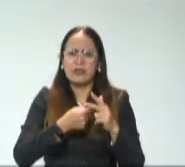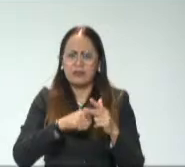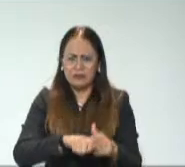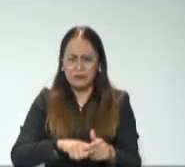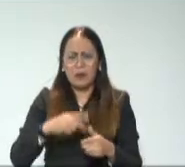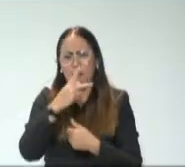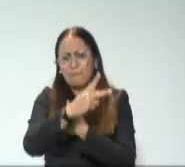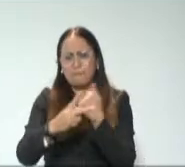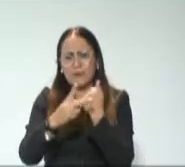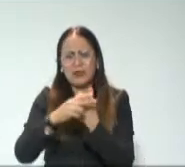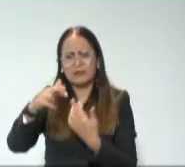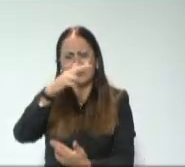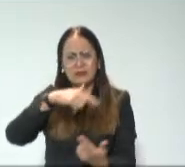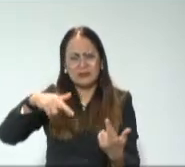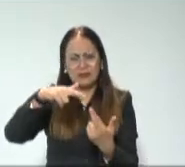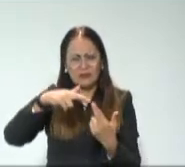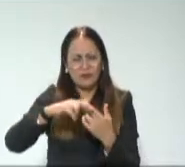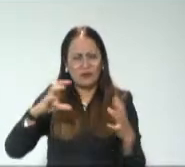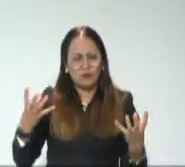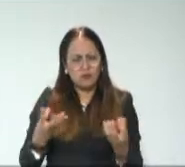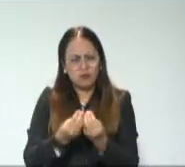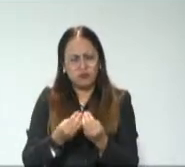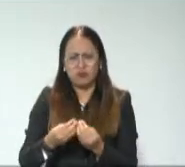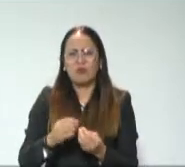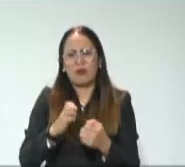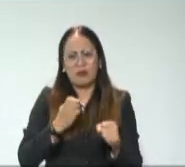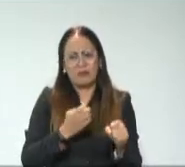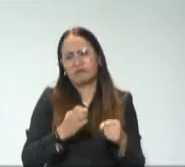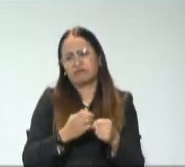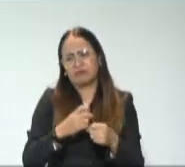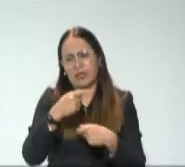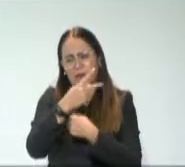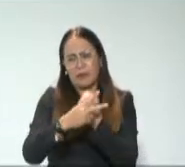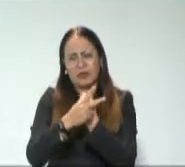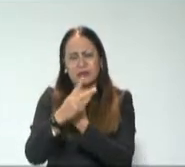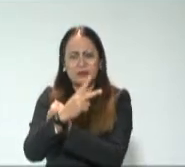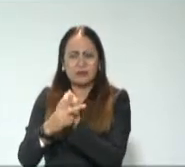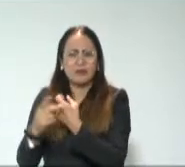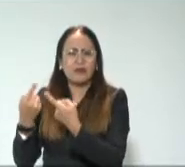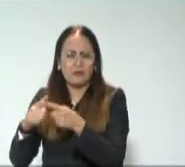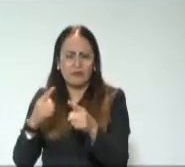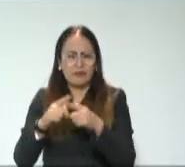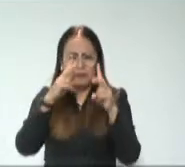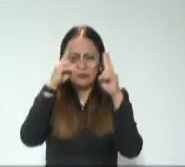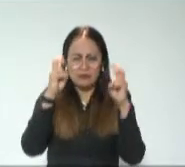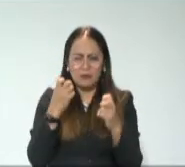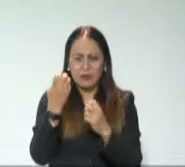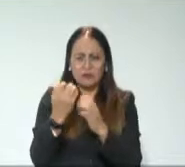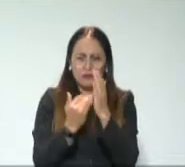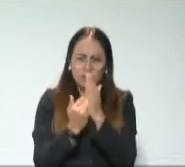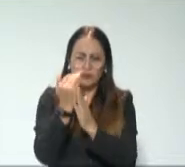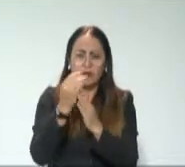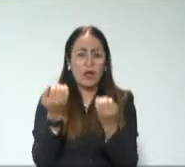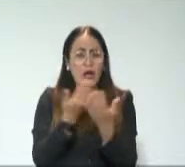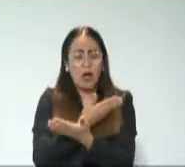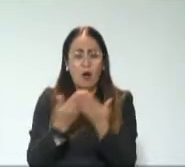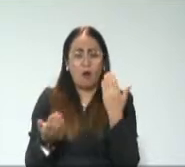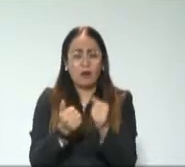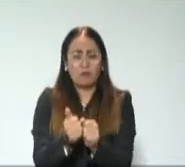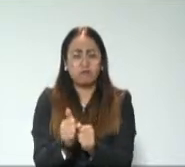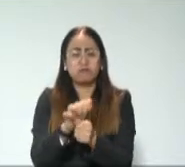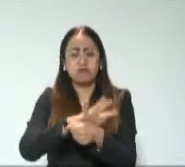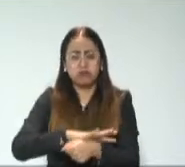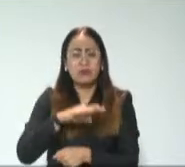países de la región en nuestros estados miembros para avanzar en estos temas y creo que en ese sentido la covid-19 Y ese es el